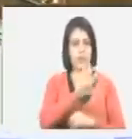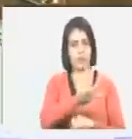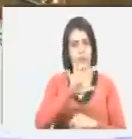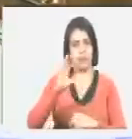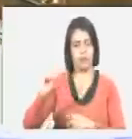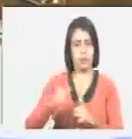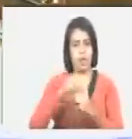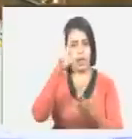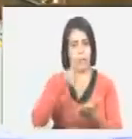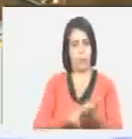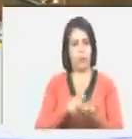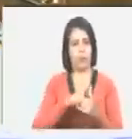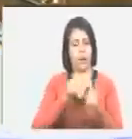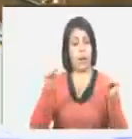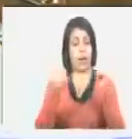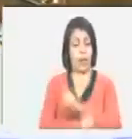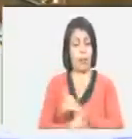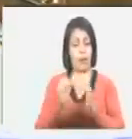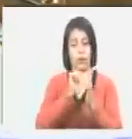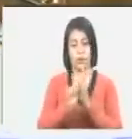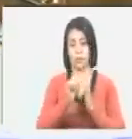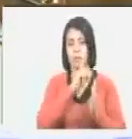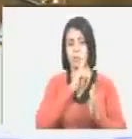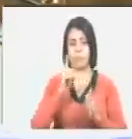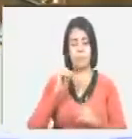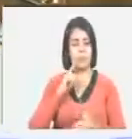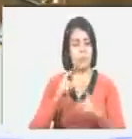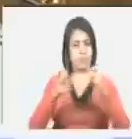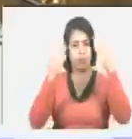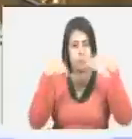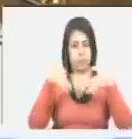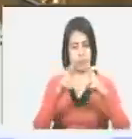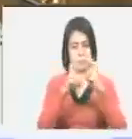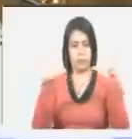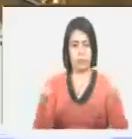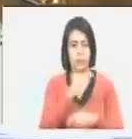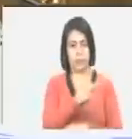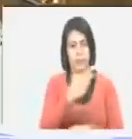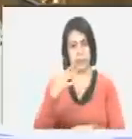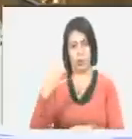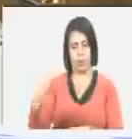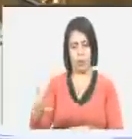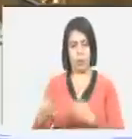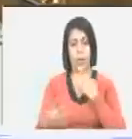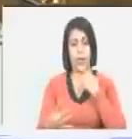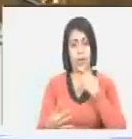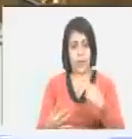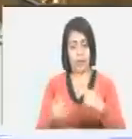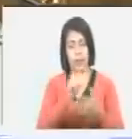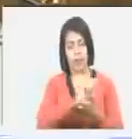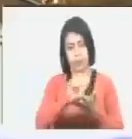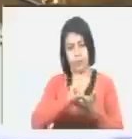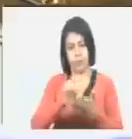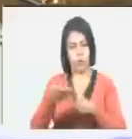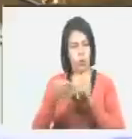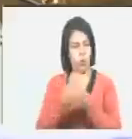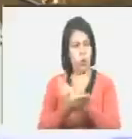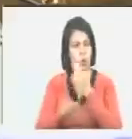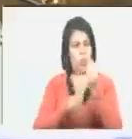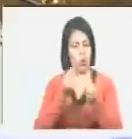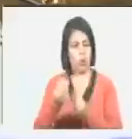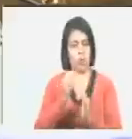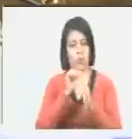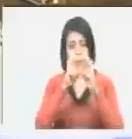Se sugiere aprobar con modificación la denominación del epígrafe del artículo 24, quedando redactado de la siguiente